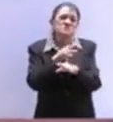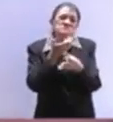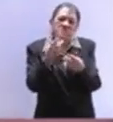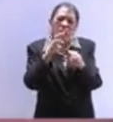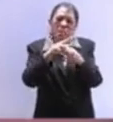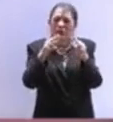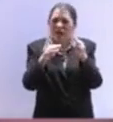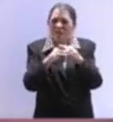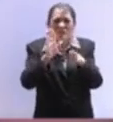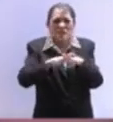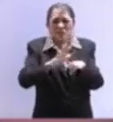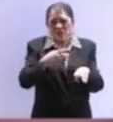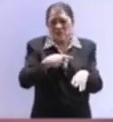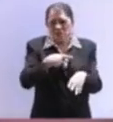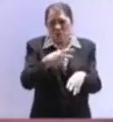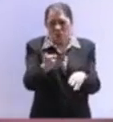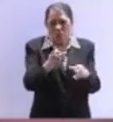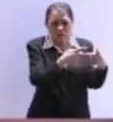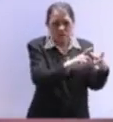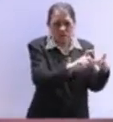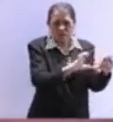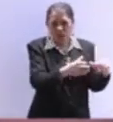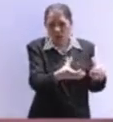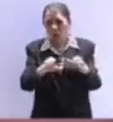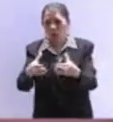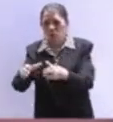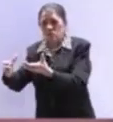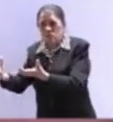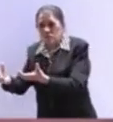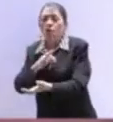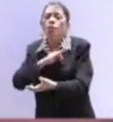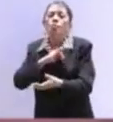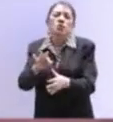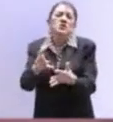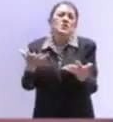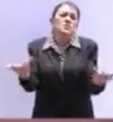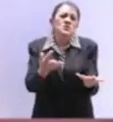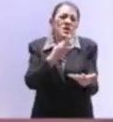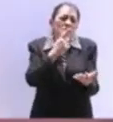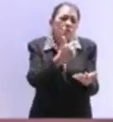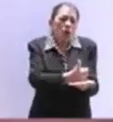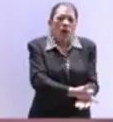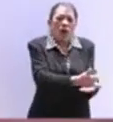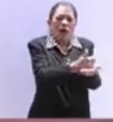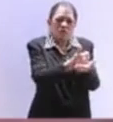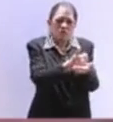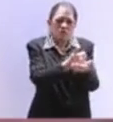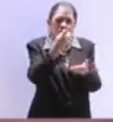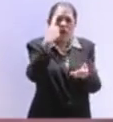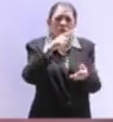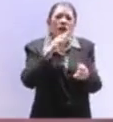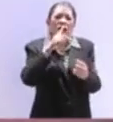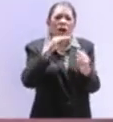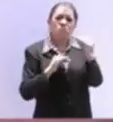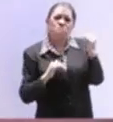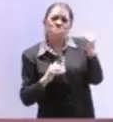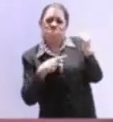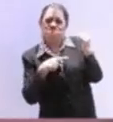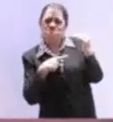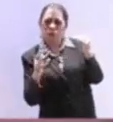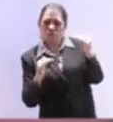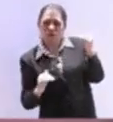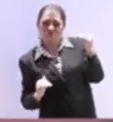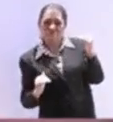uno de sus municipios, podamos colocar el énfasis en esos indicadores para